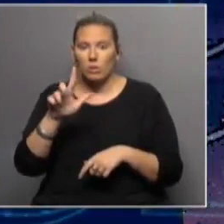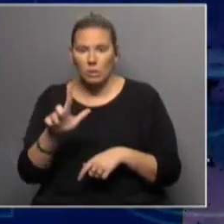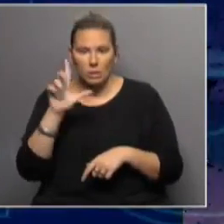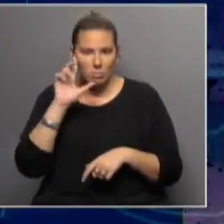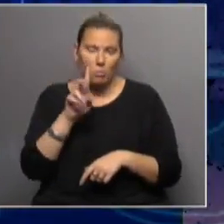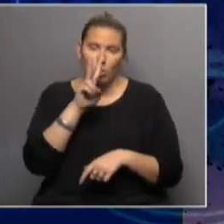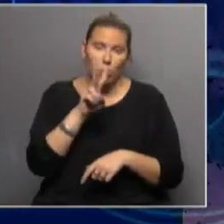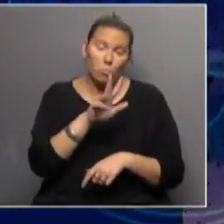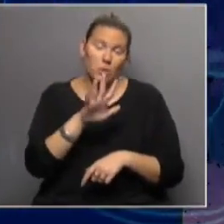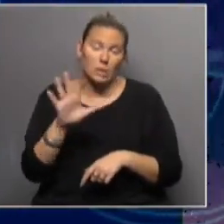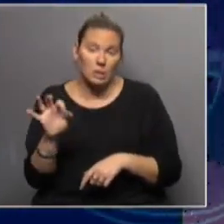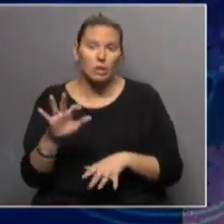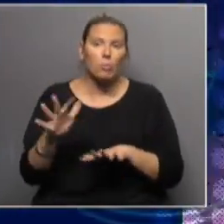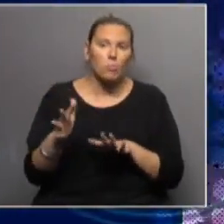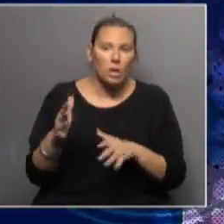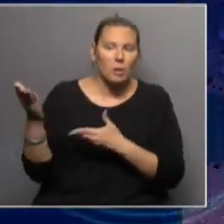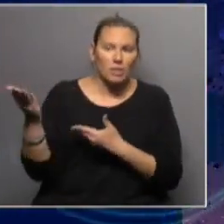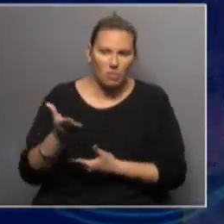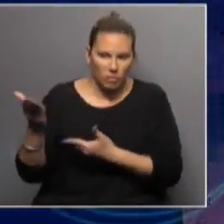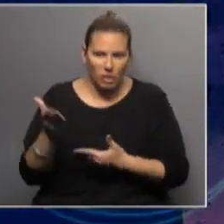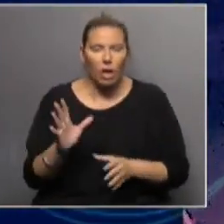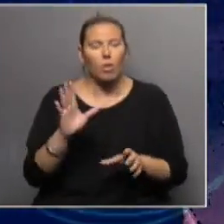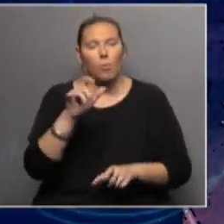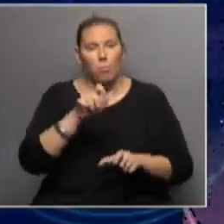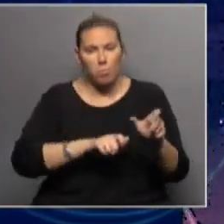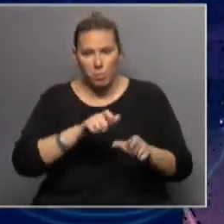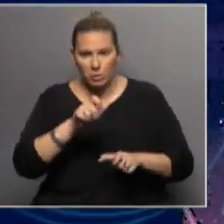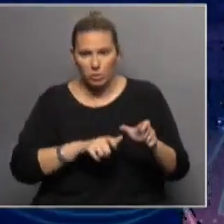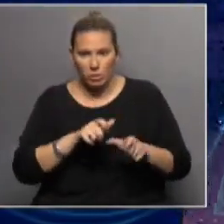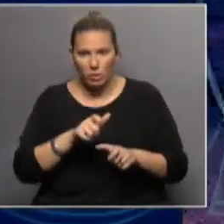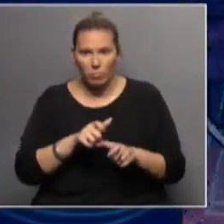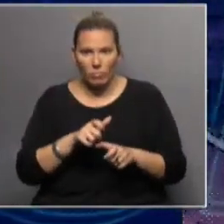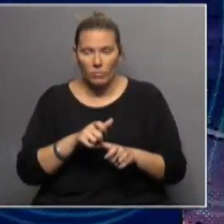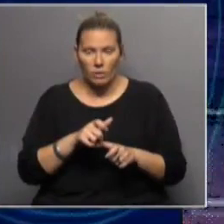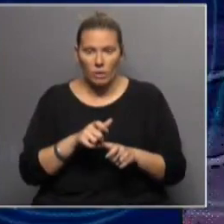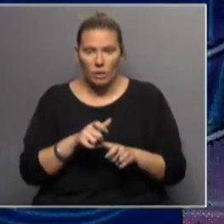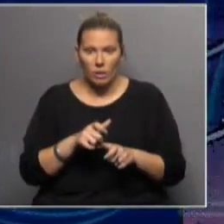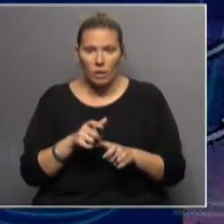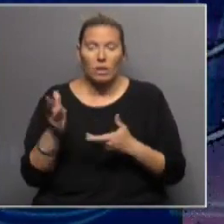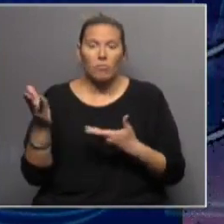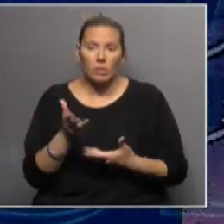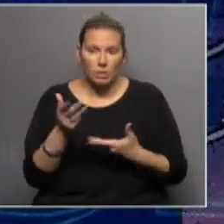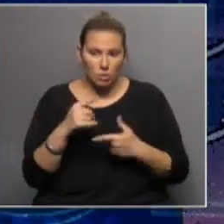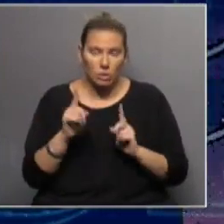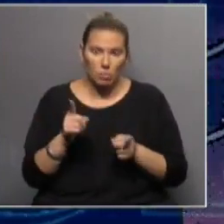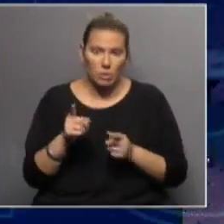2.500. Entonces, por eso, entre los invitados, entre las invitaciones que tuvimos que dar, valga la redundancia, y los estudiantes y las personas